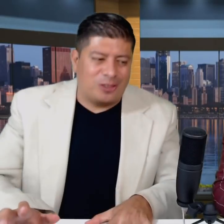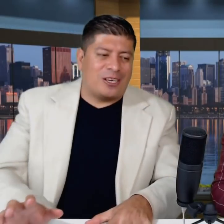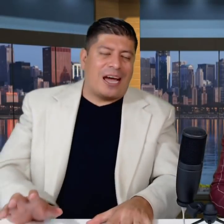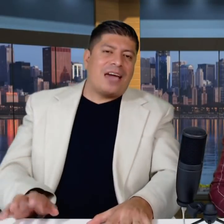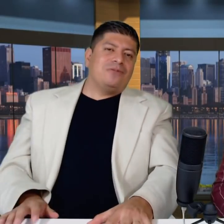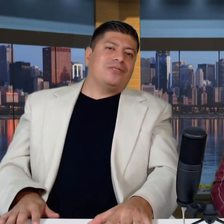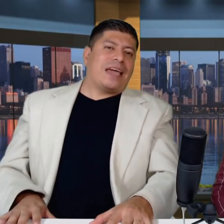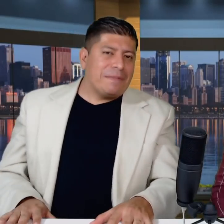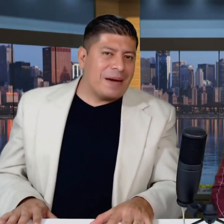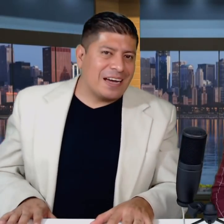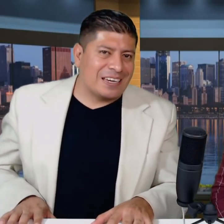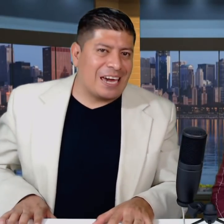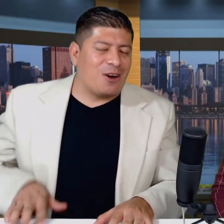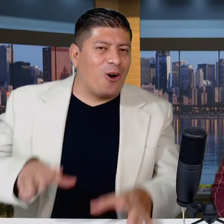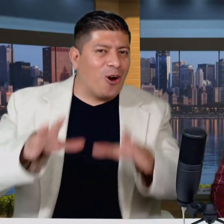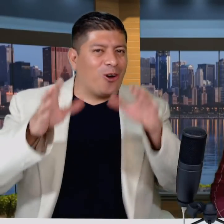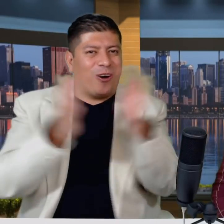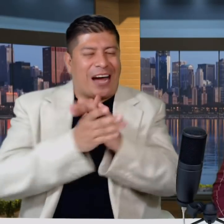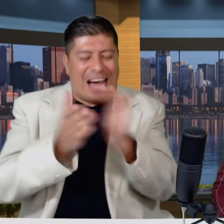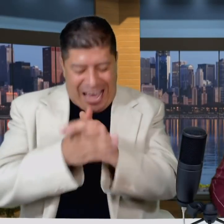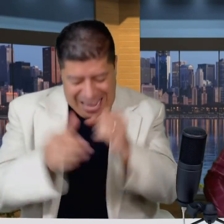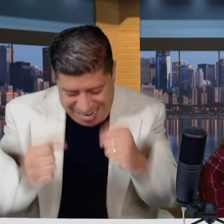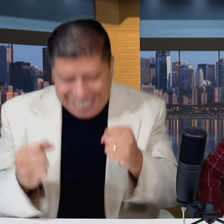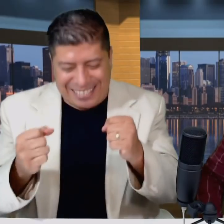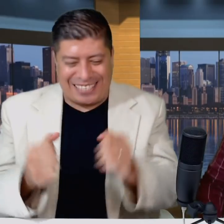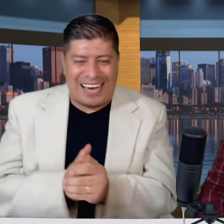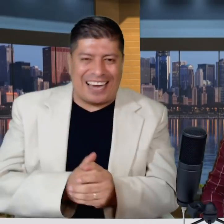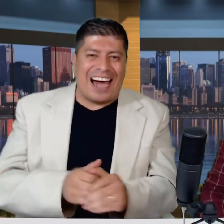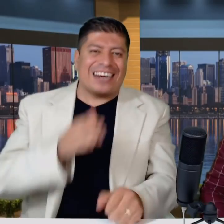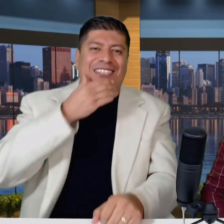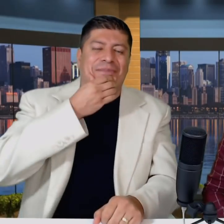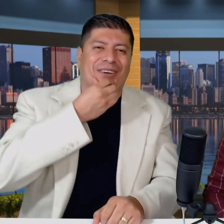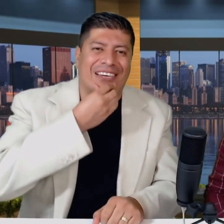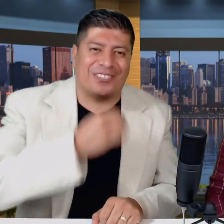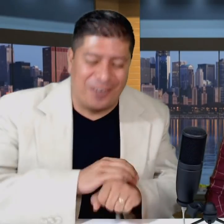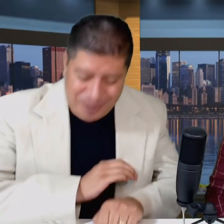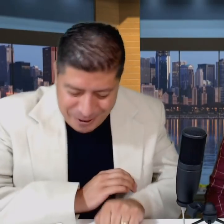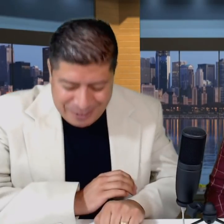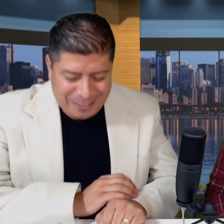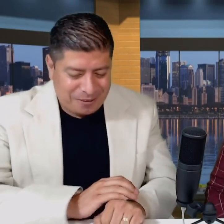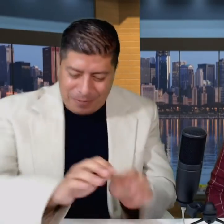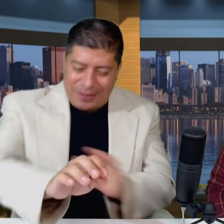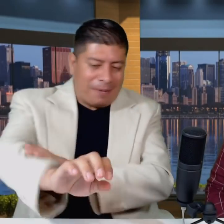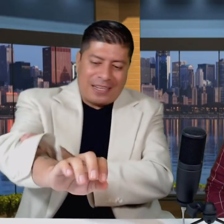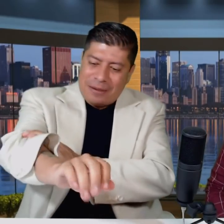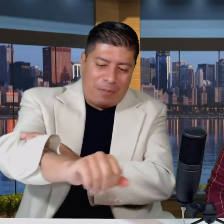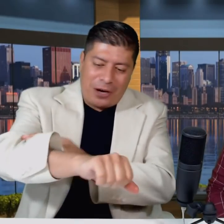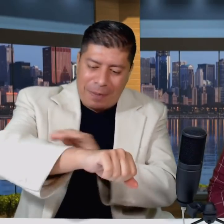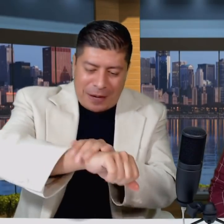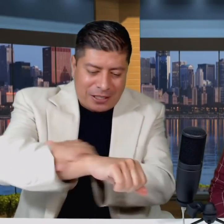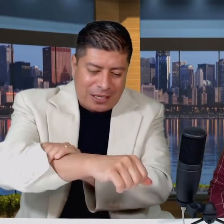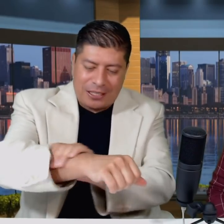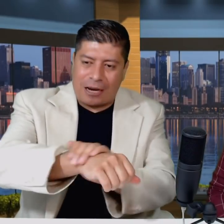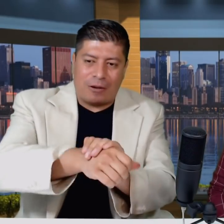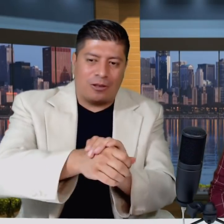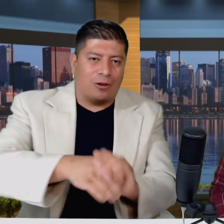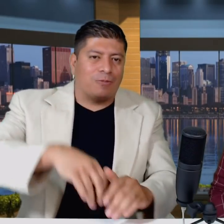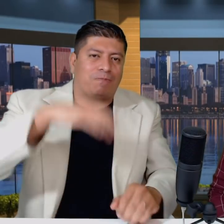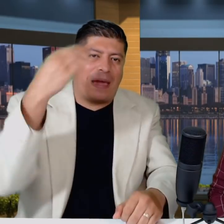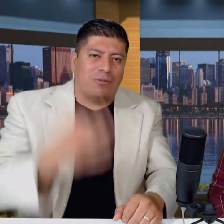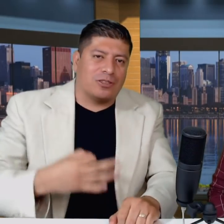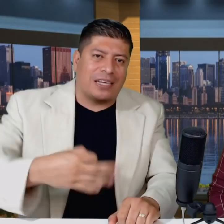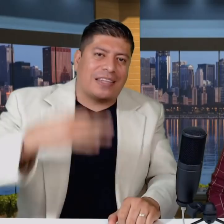Amigos, hay un tema que, ojo, ¡ay! Agárrese, porque esto, de verdad se me pone la piel chinita